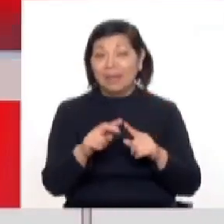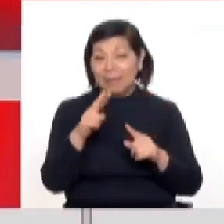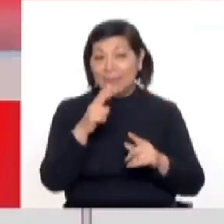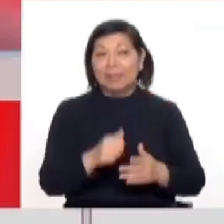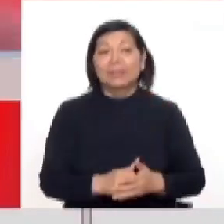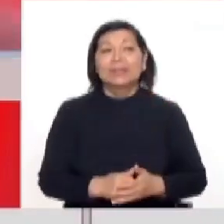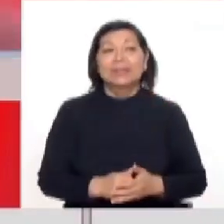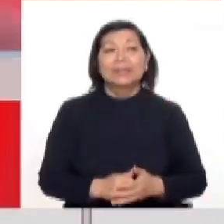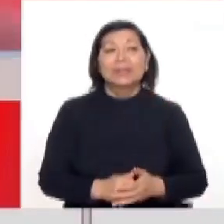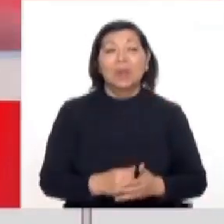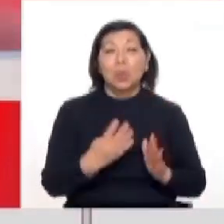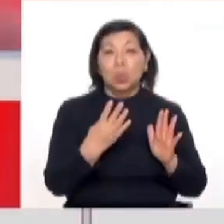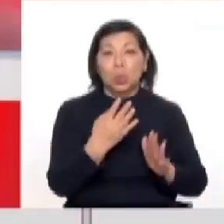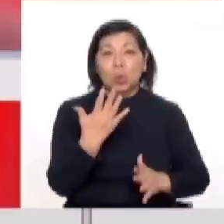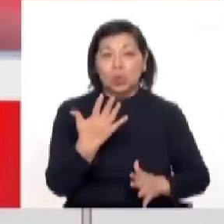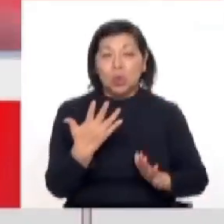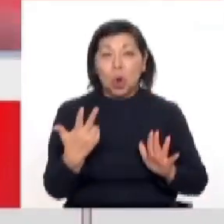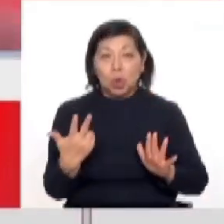Perú.